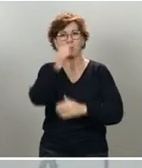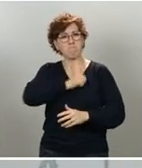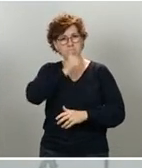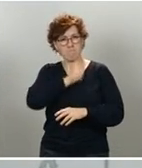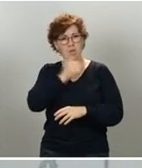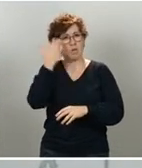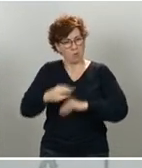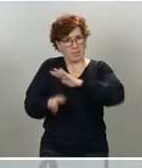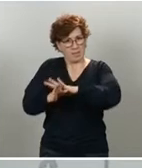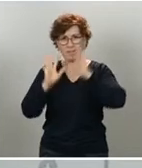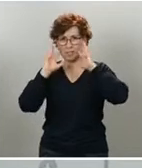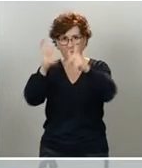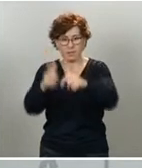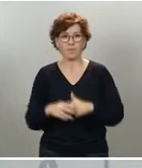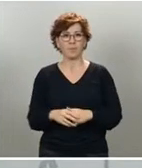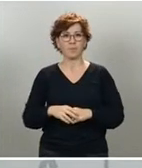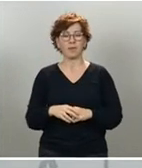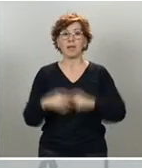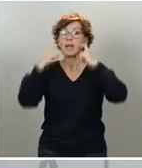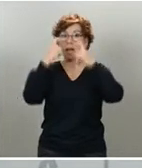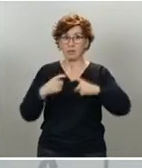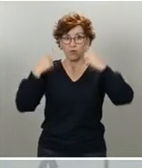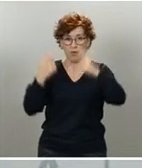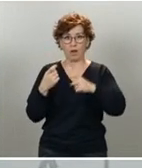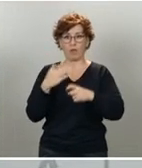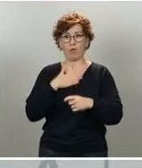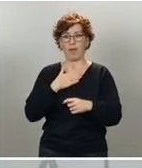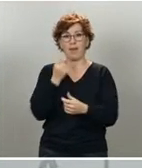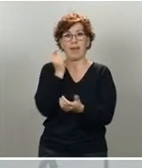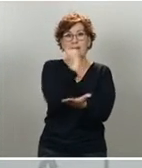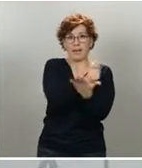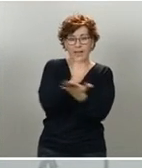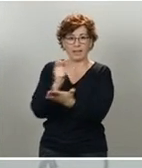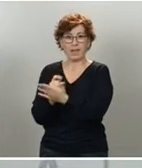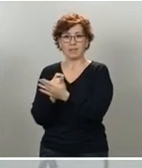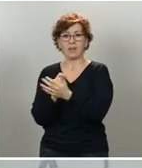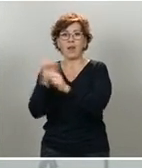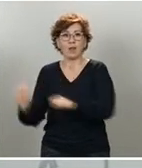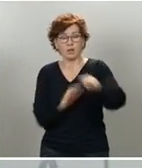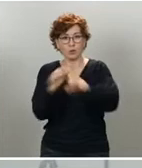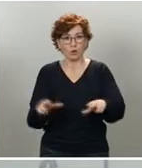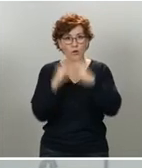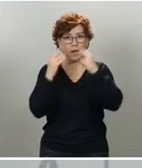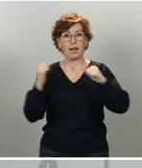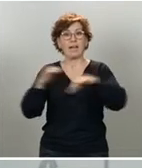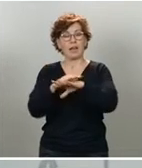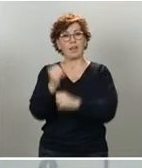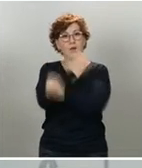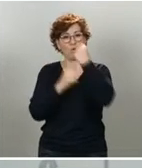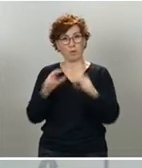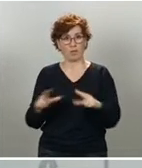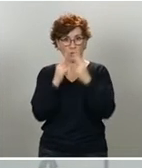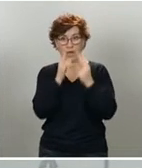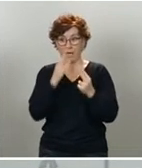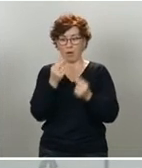esfuerzo de rentas que estamos haciendo, en el escudo social y en la red de seguridad económica que estamos construyendo desde el Gobierno de España.